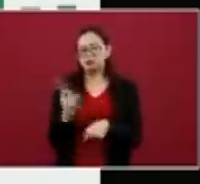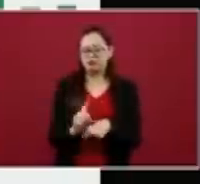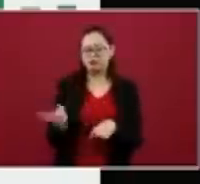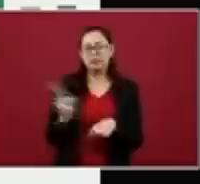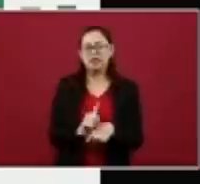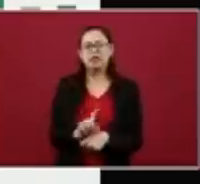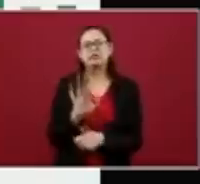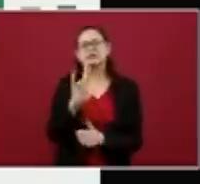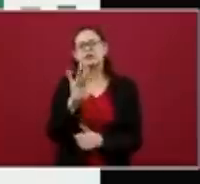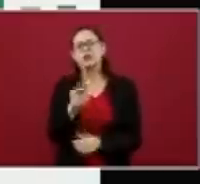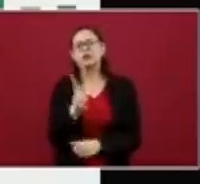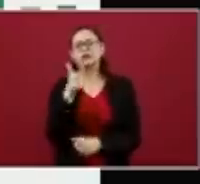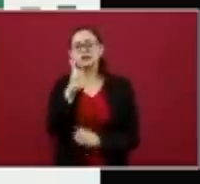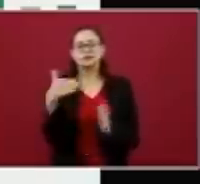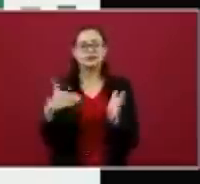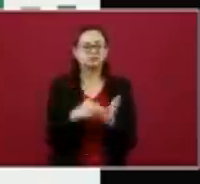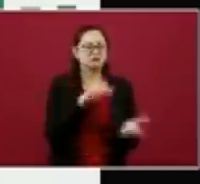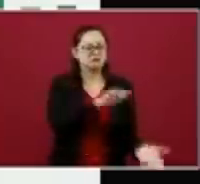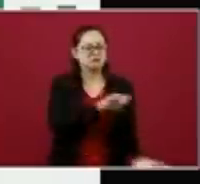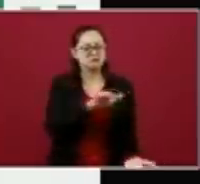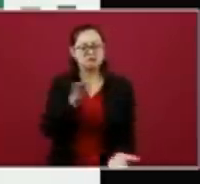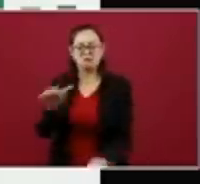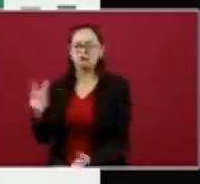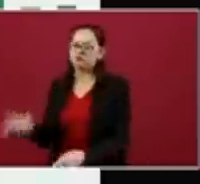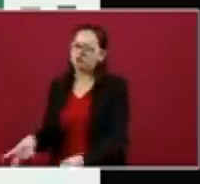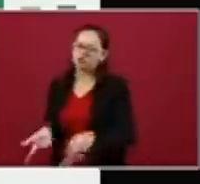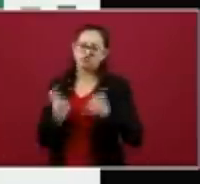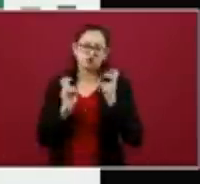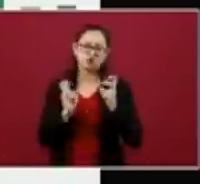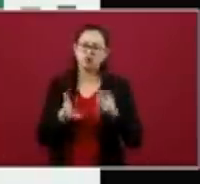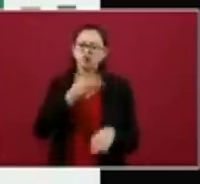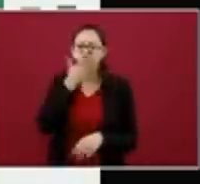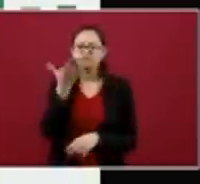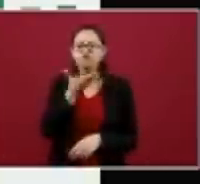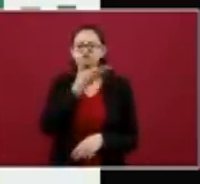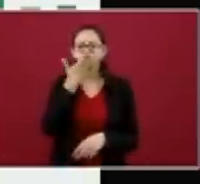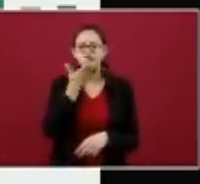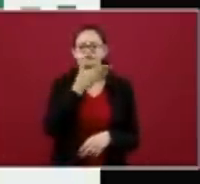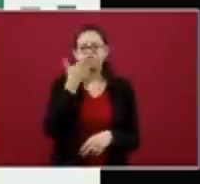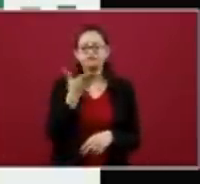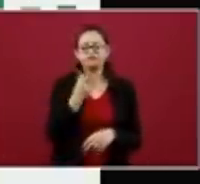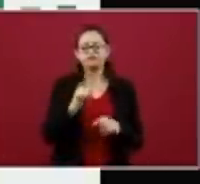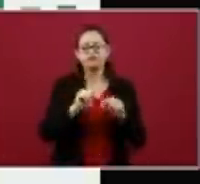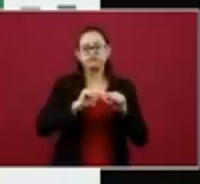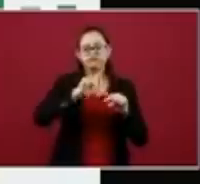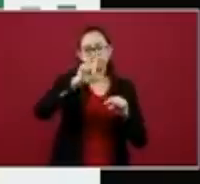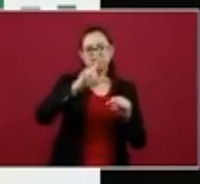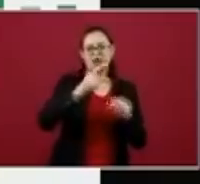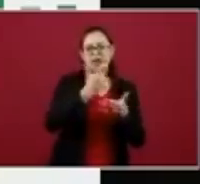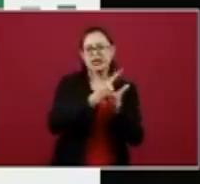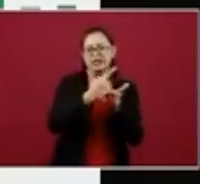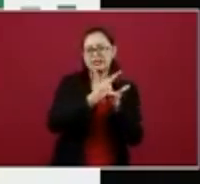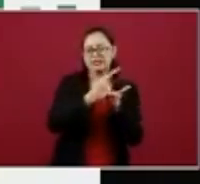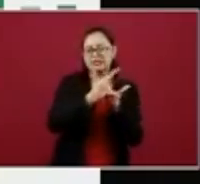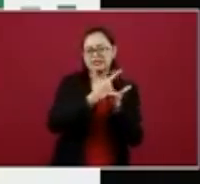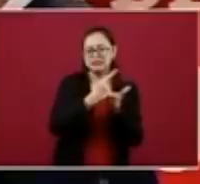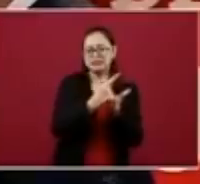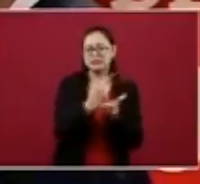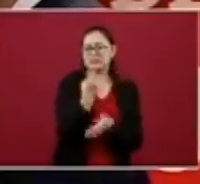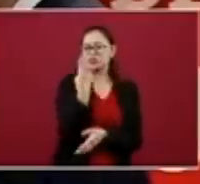eran 56 mil barriles. Aquí se ve la primera de las barras grises. En